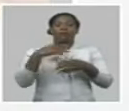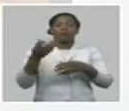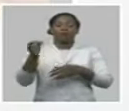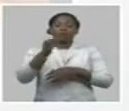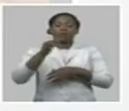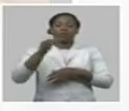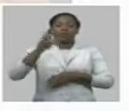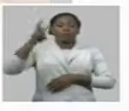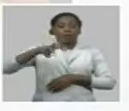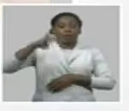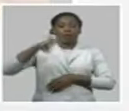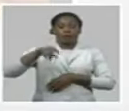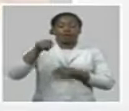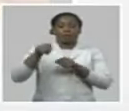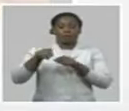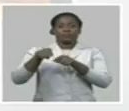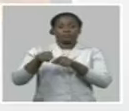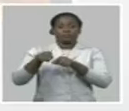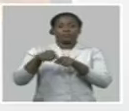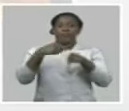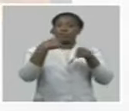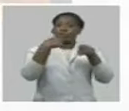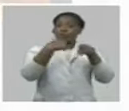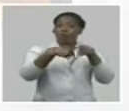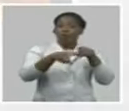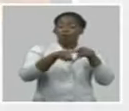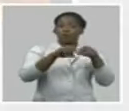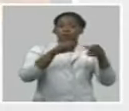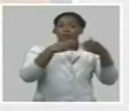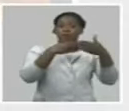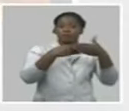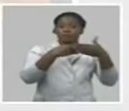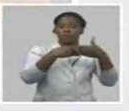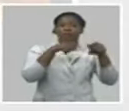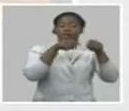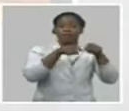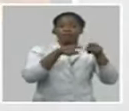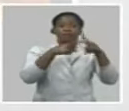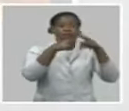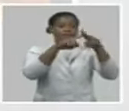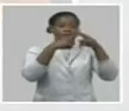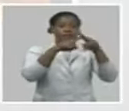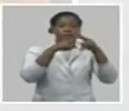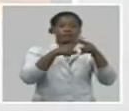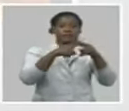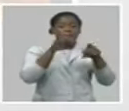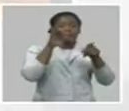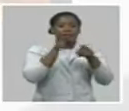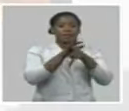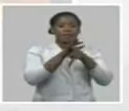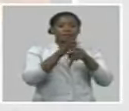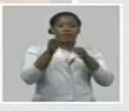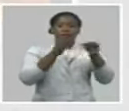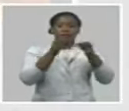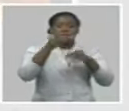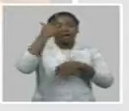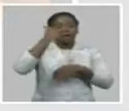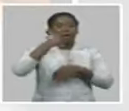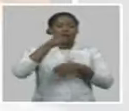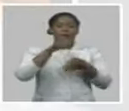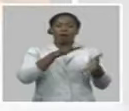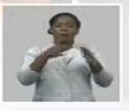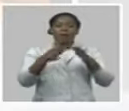el bombeo de cosculluela una nueva fuente que en abril la vamos a poner a funcionar nudos de no sé qué en marzo